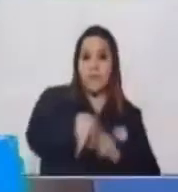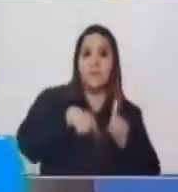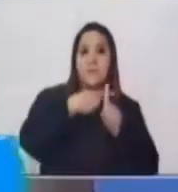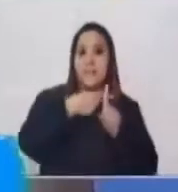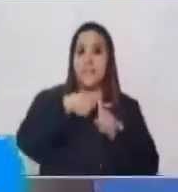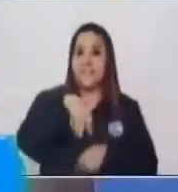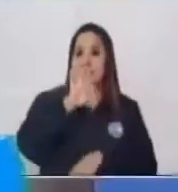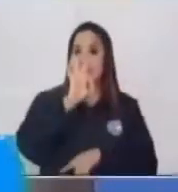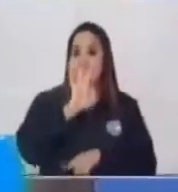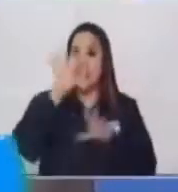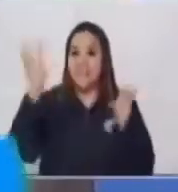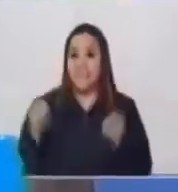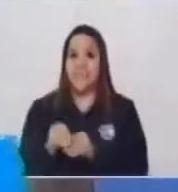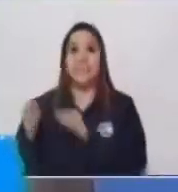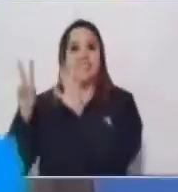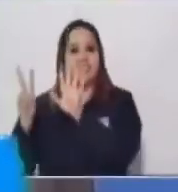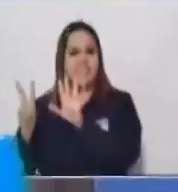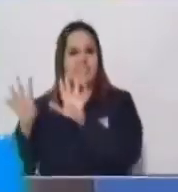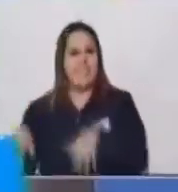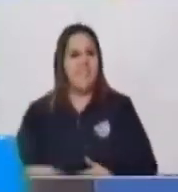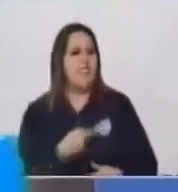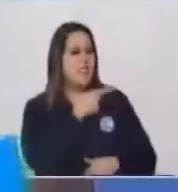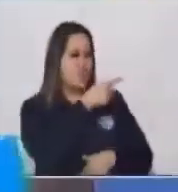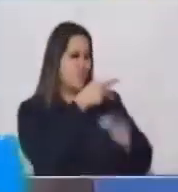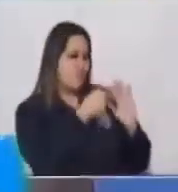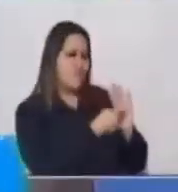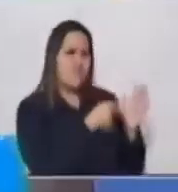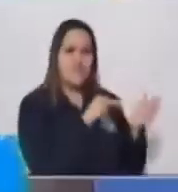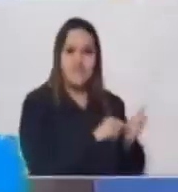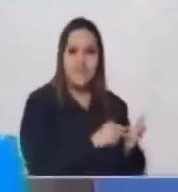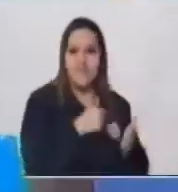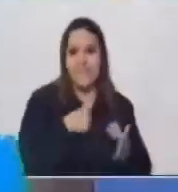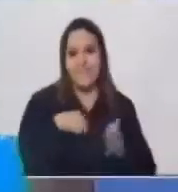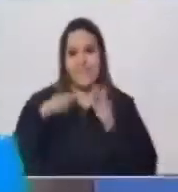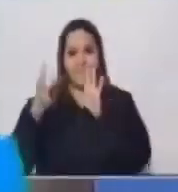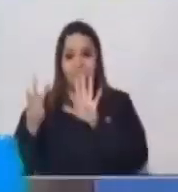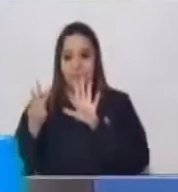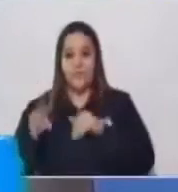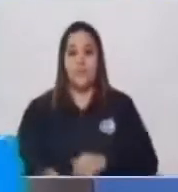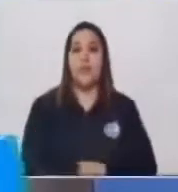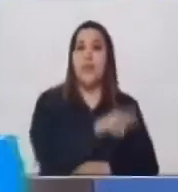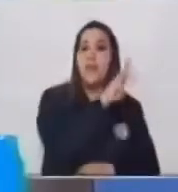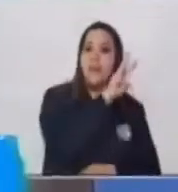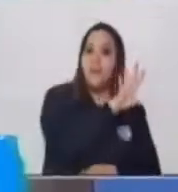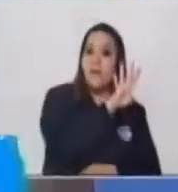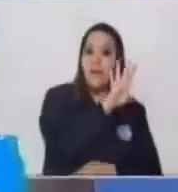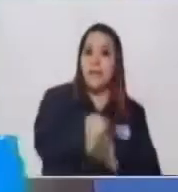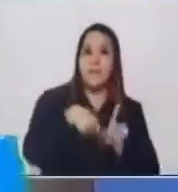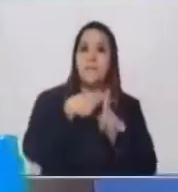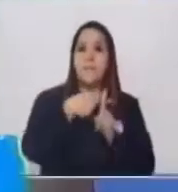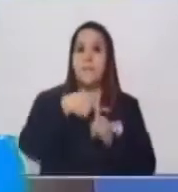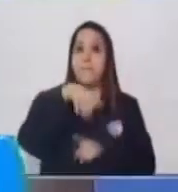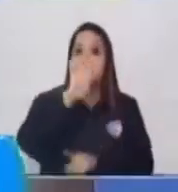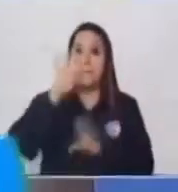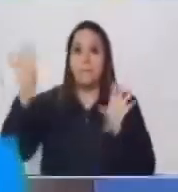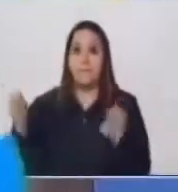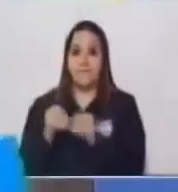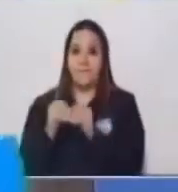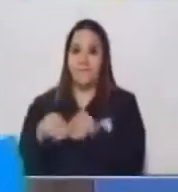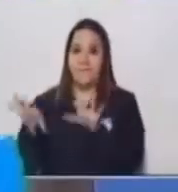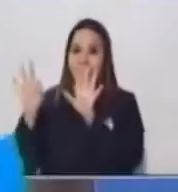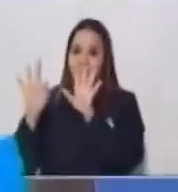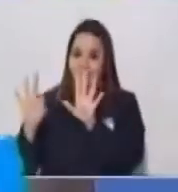¿Quién eres tú? Yo soy el 8 4 más 4 es igual a 8